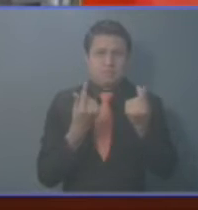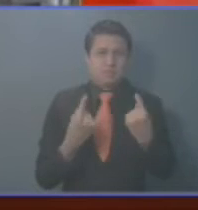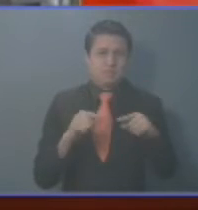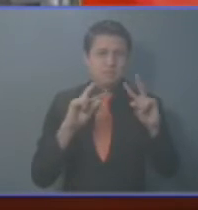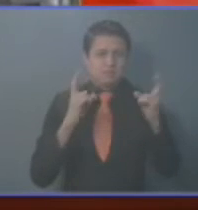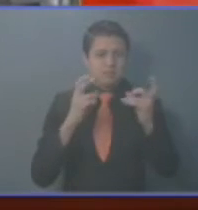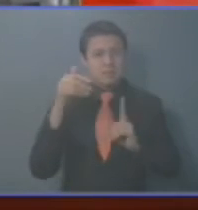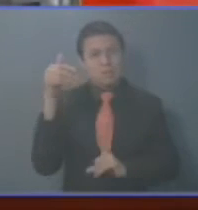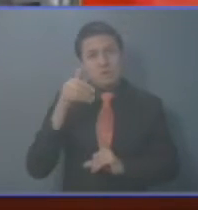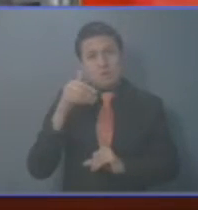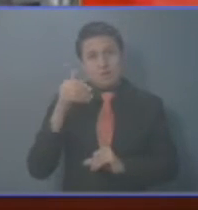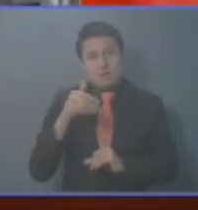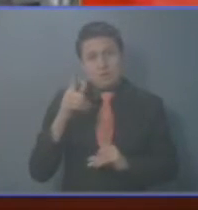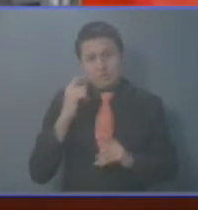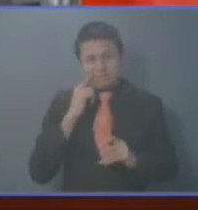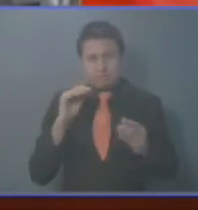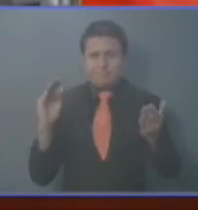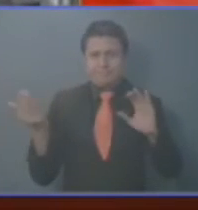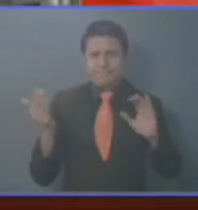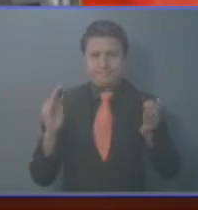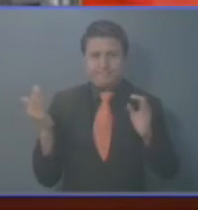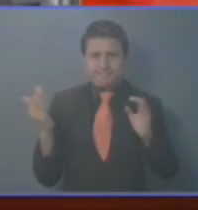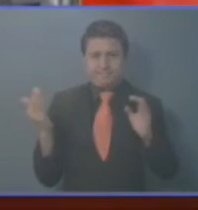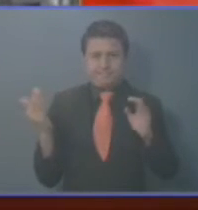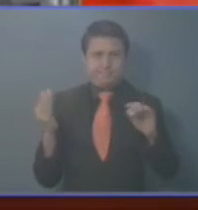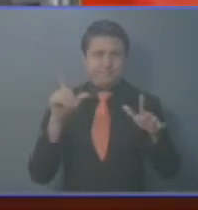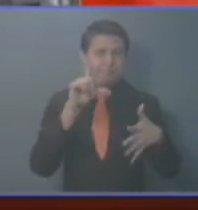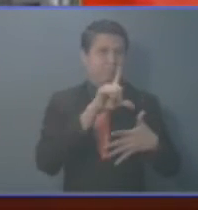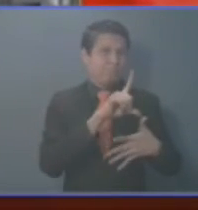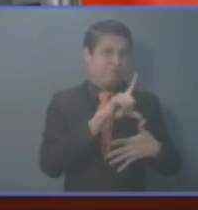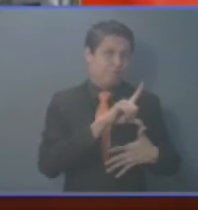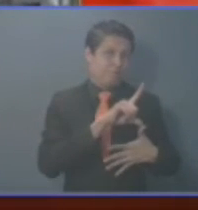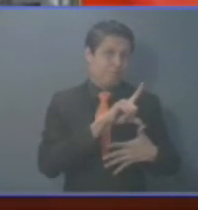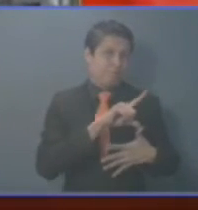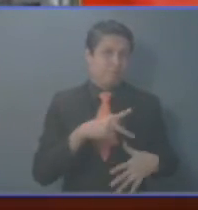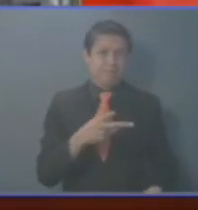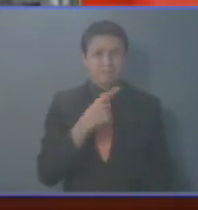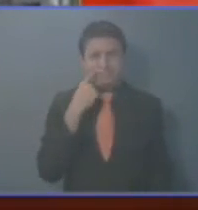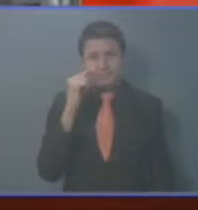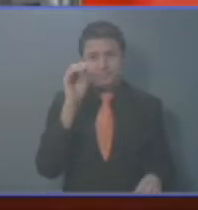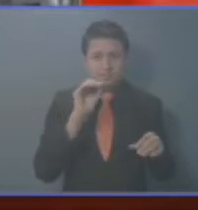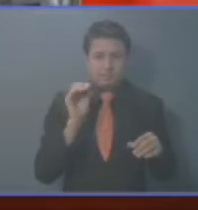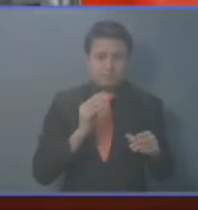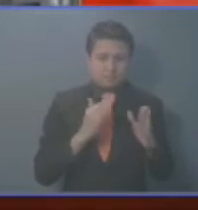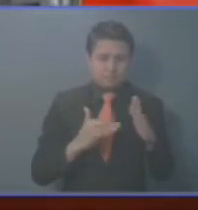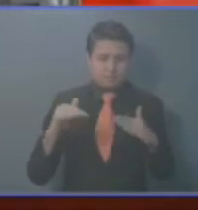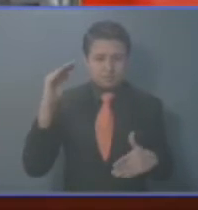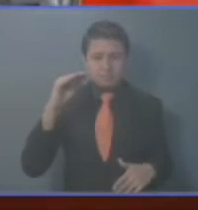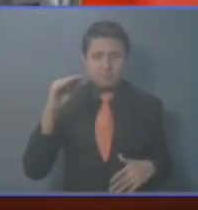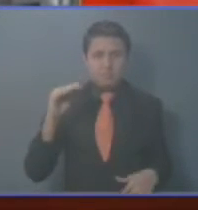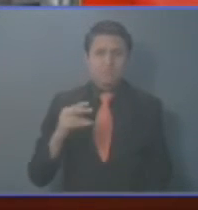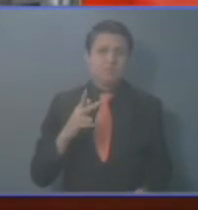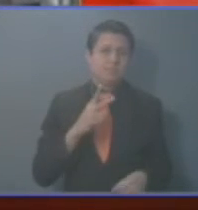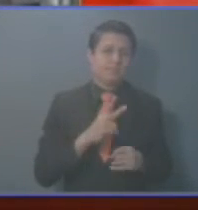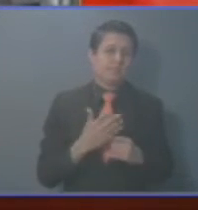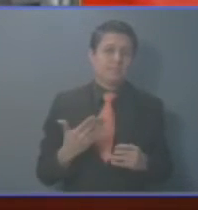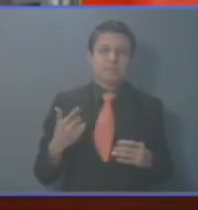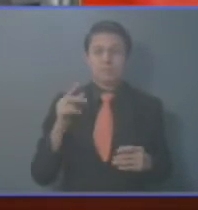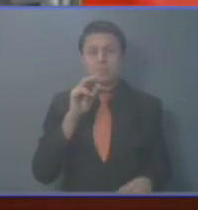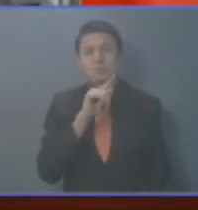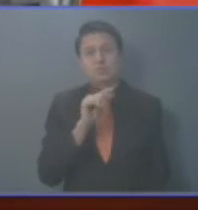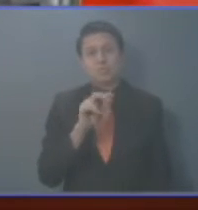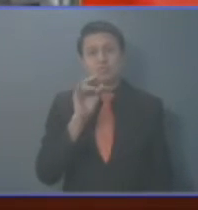en la educación. Si lo comparamos con la región latinoamericana, solo estamos por encima de Guatemala y Haití, que destinan